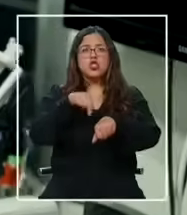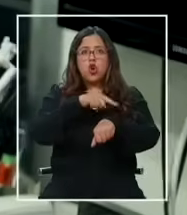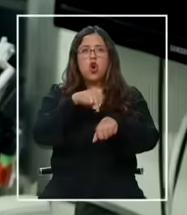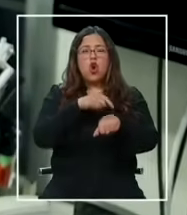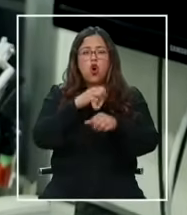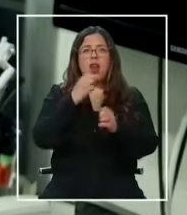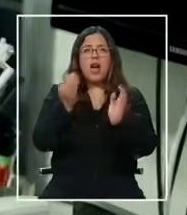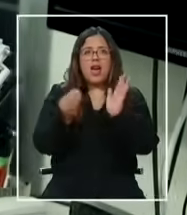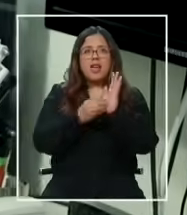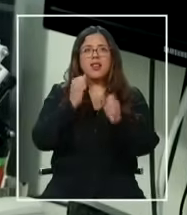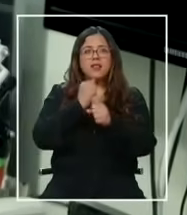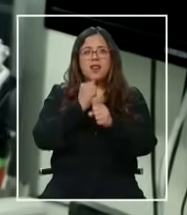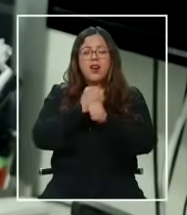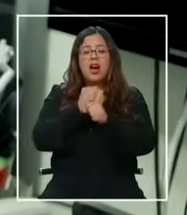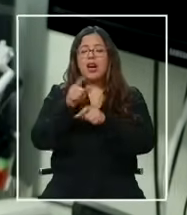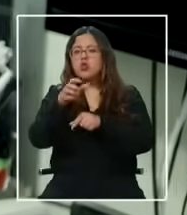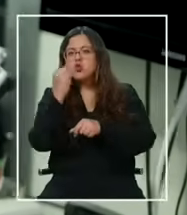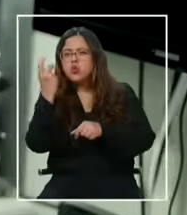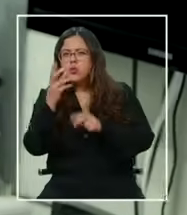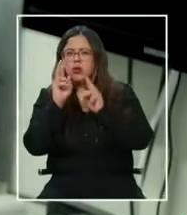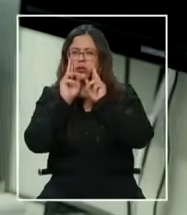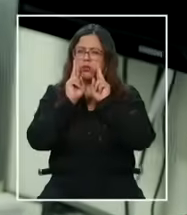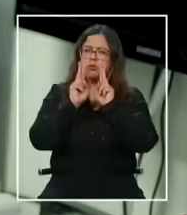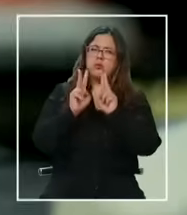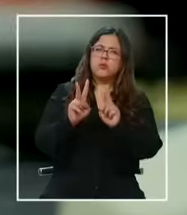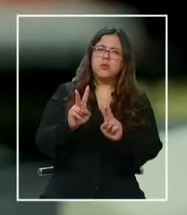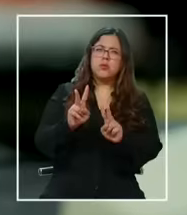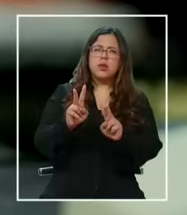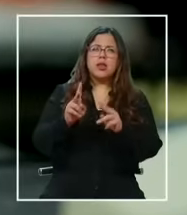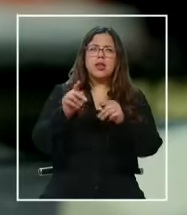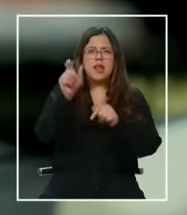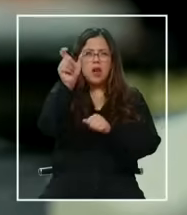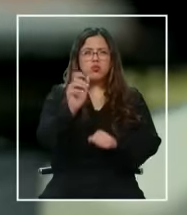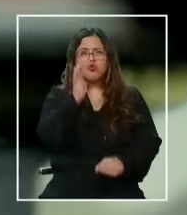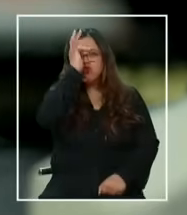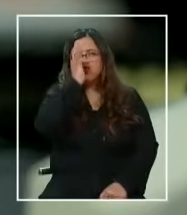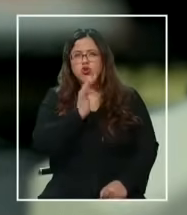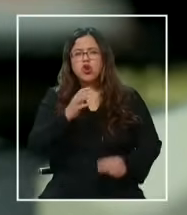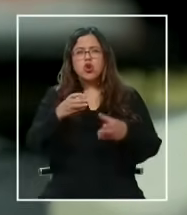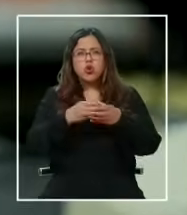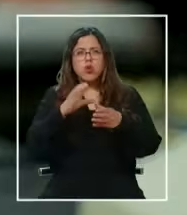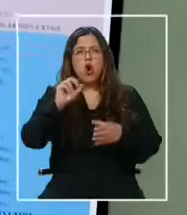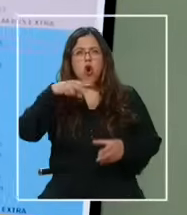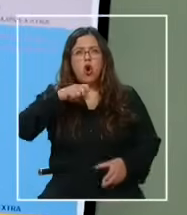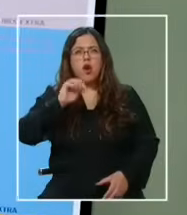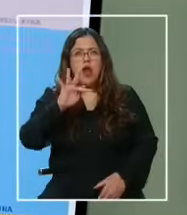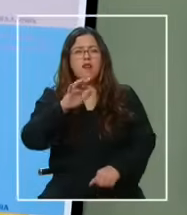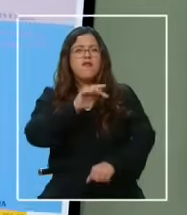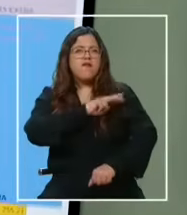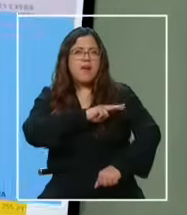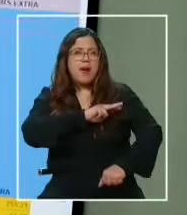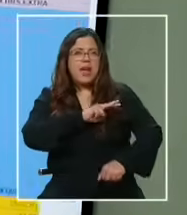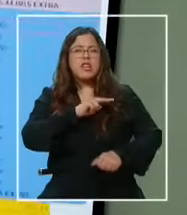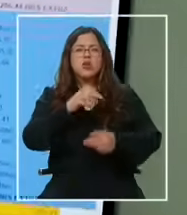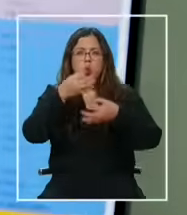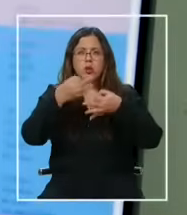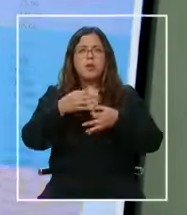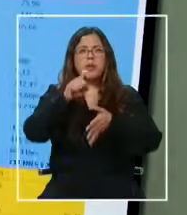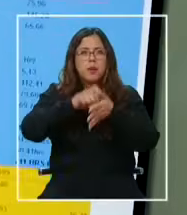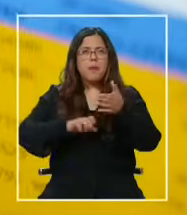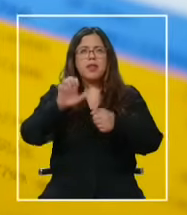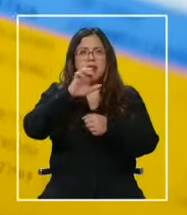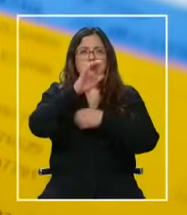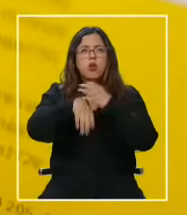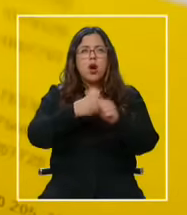horas una de las cifras que más llama la atención justamente de este funcionario de conaf Valparaíso es lo conseguido en enero del 2023